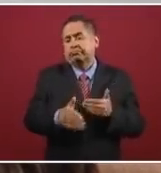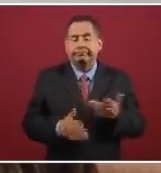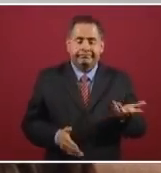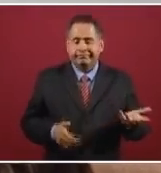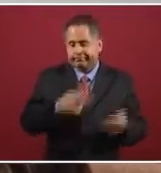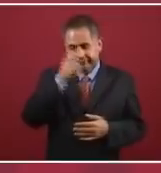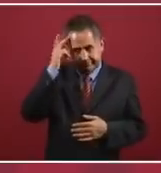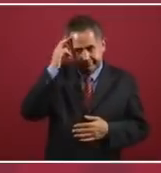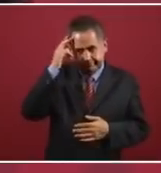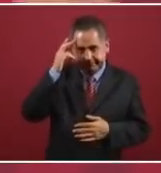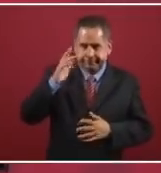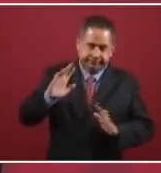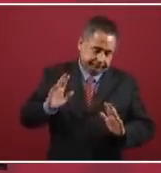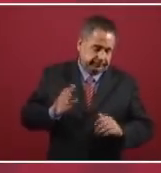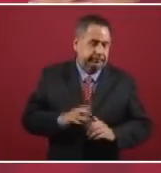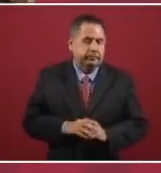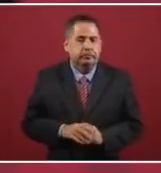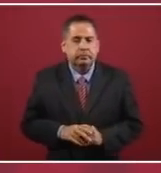Pero